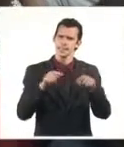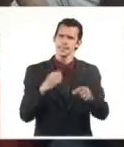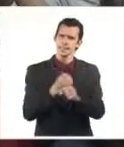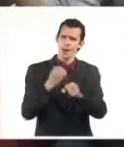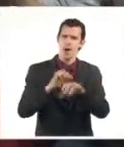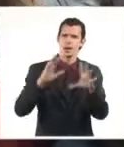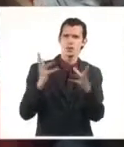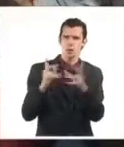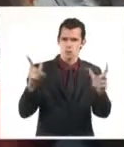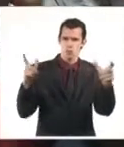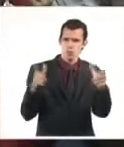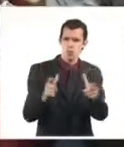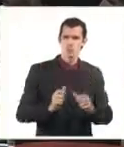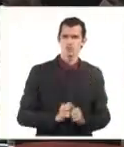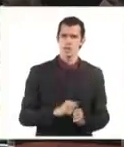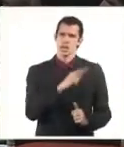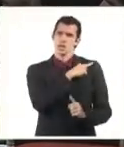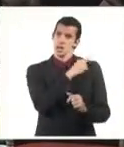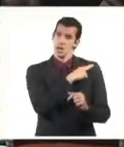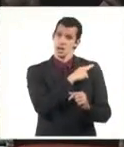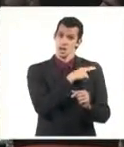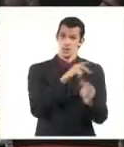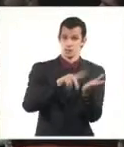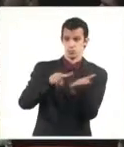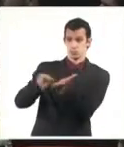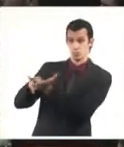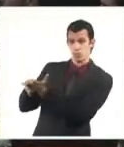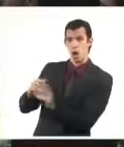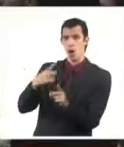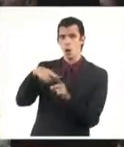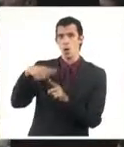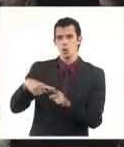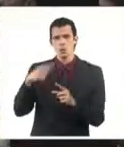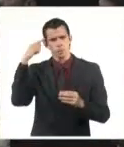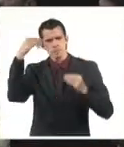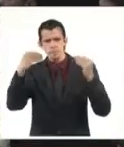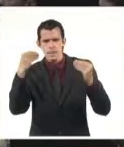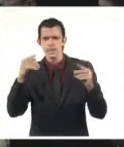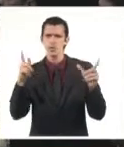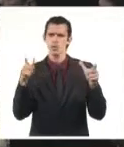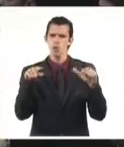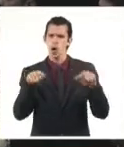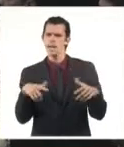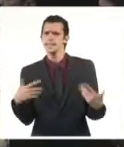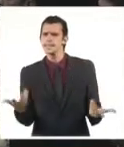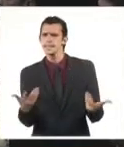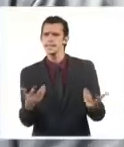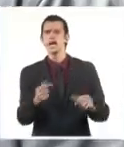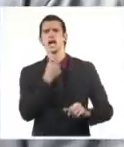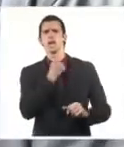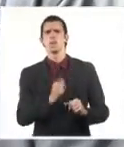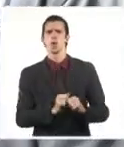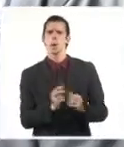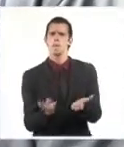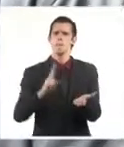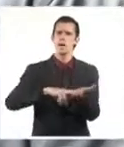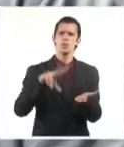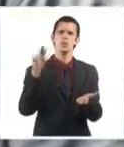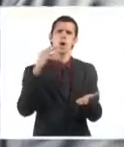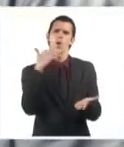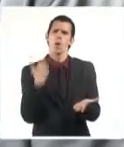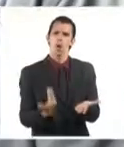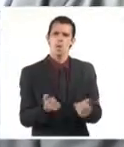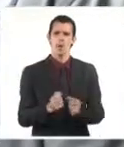ejecutivos provinciales, entre otros participantes, analizaron el proceso de crecimiento de la organización en esta primera etapa del 2022 y los